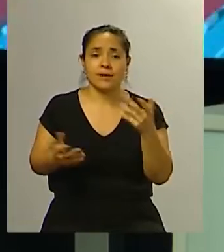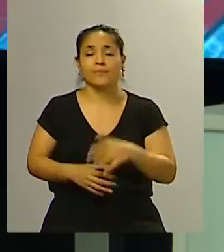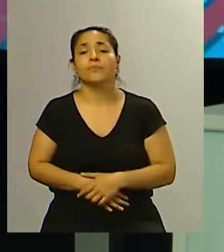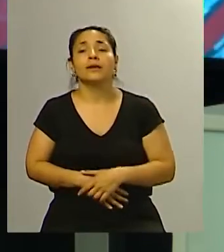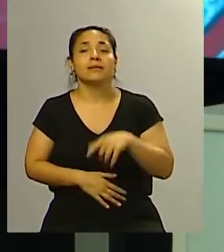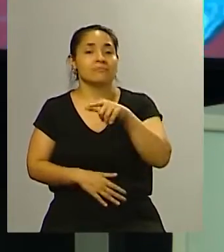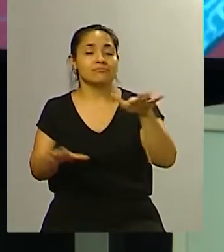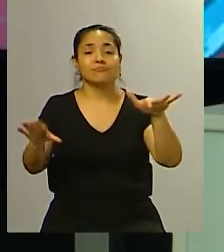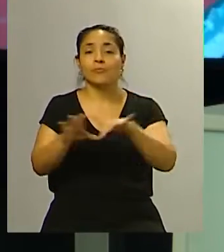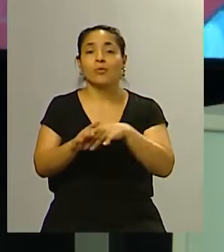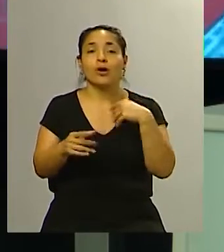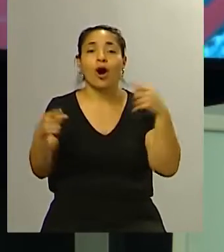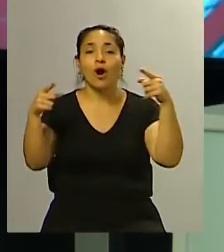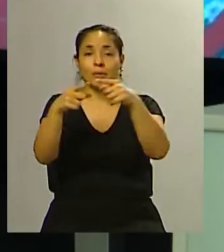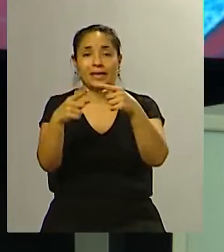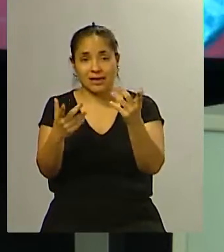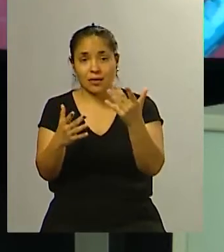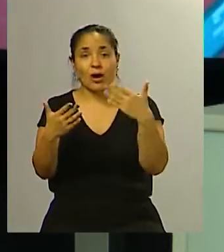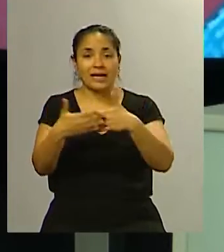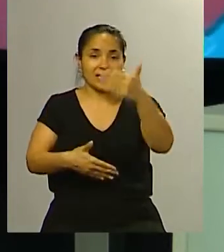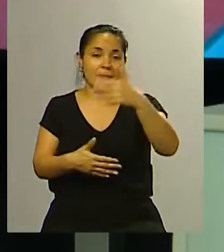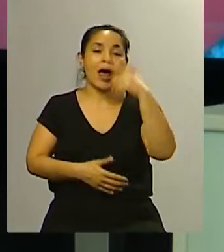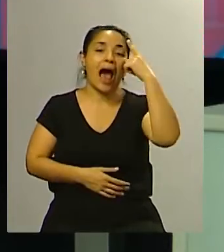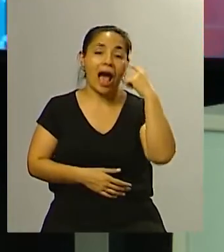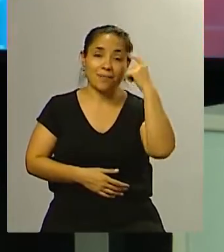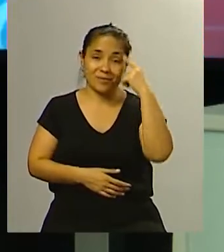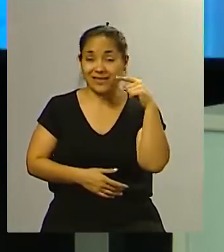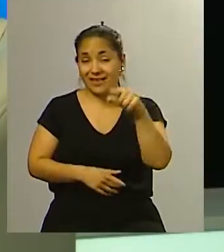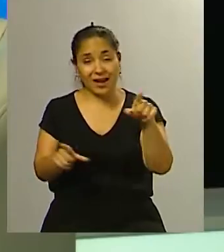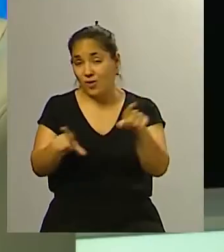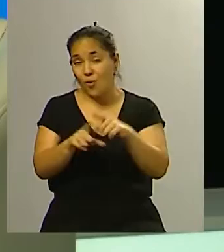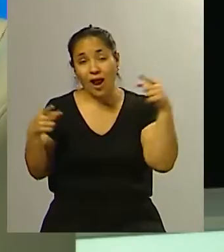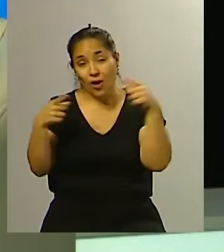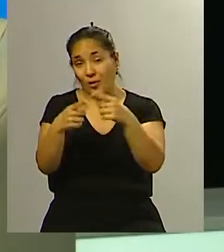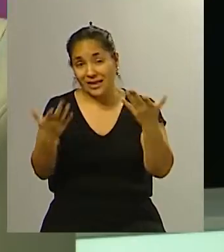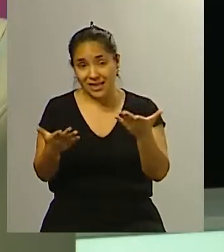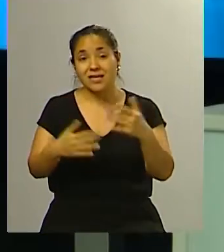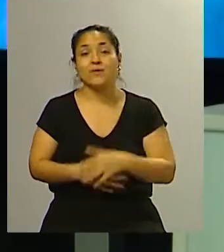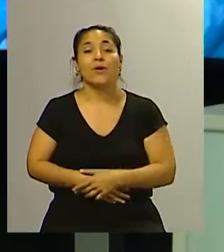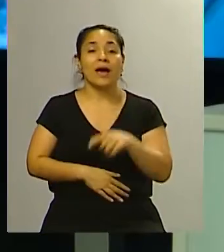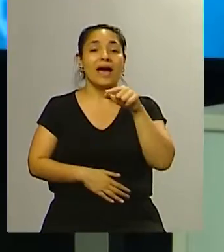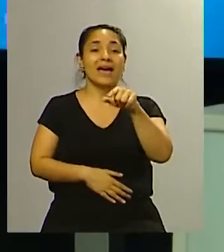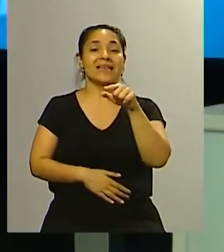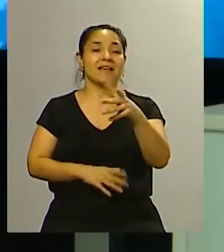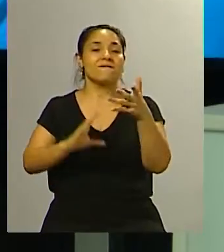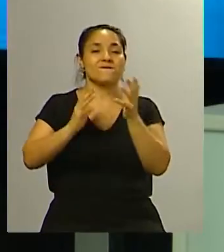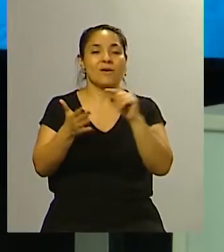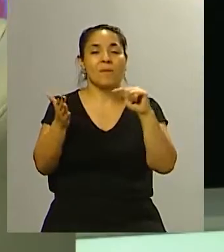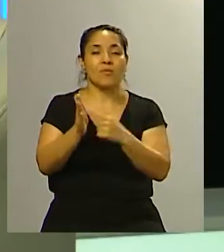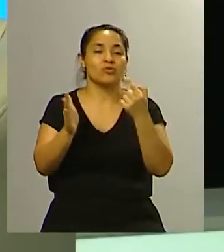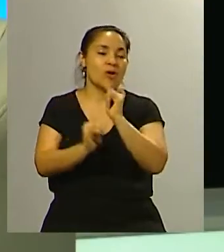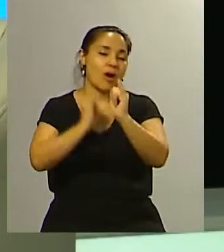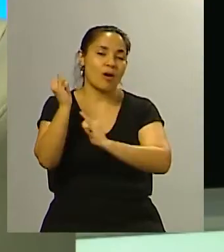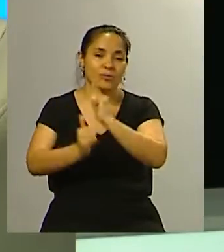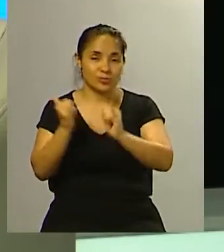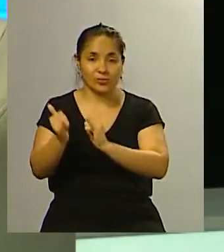manera el objetivo que persiguen las pruebas aprender, digo. Totalmente. Es justamente llegar a ese punto. Se habla mucho